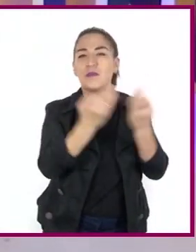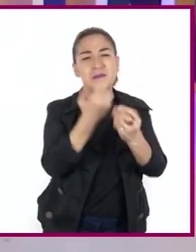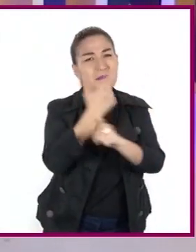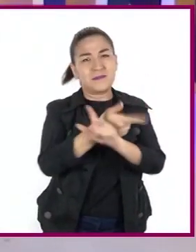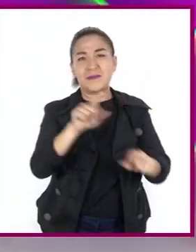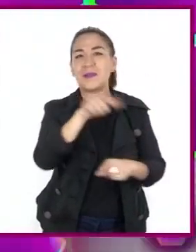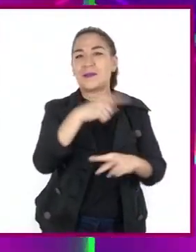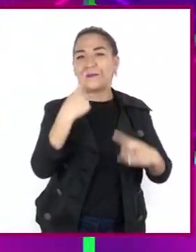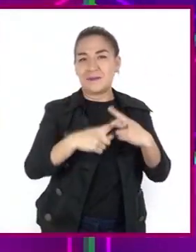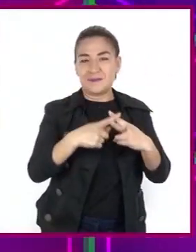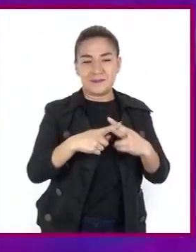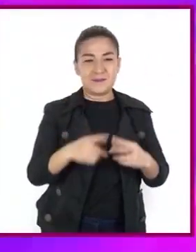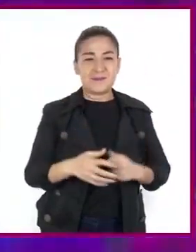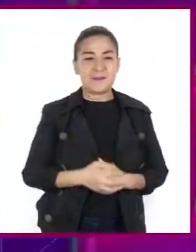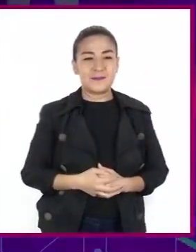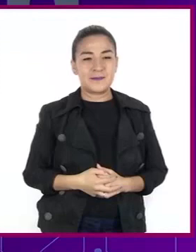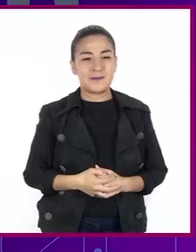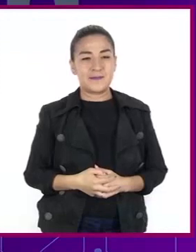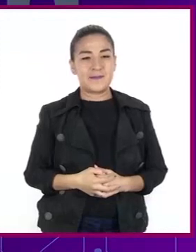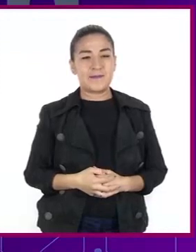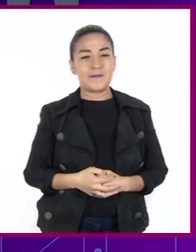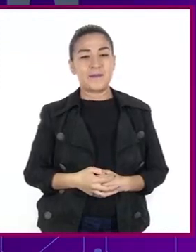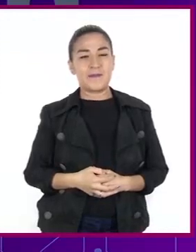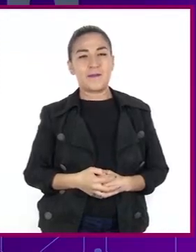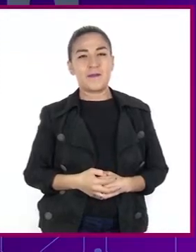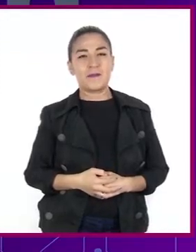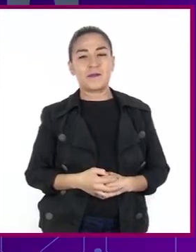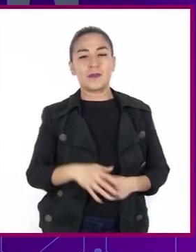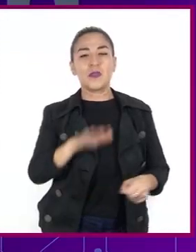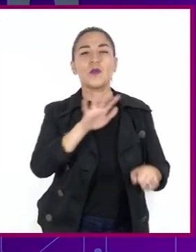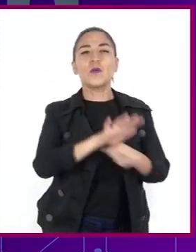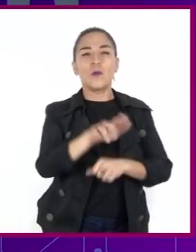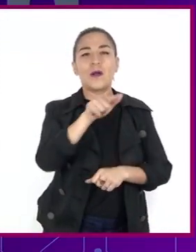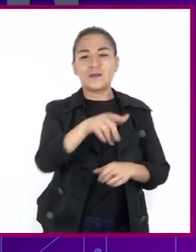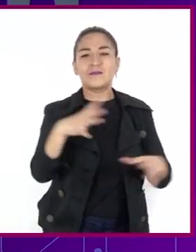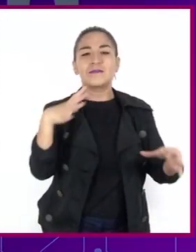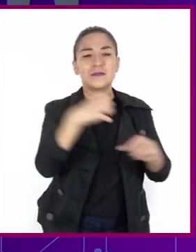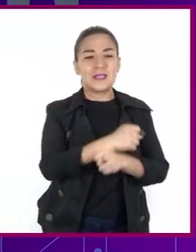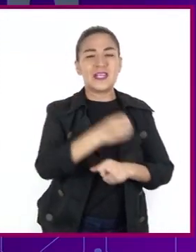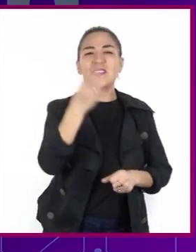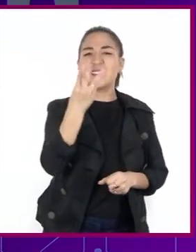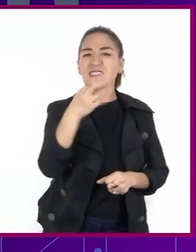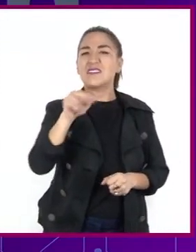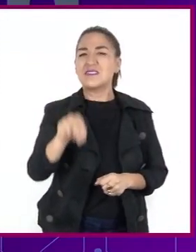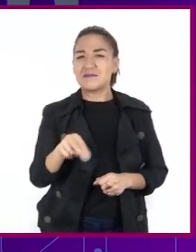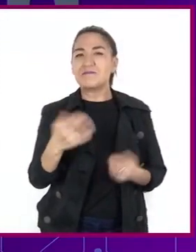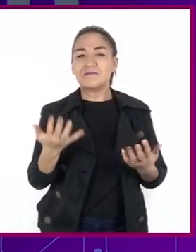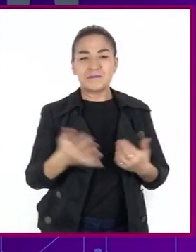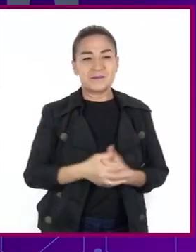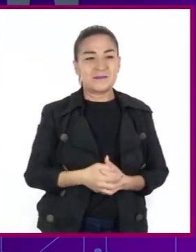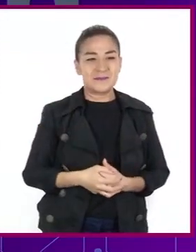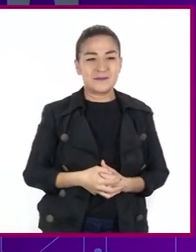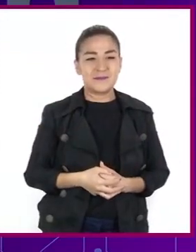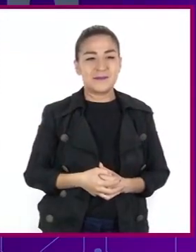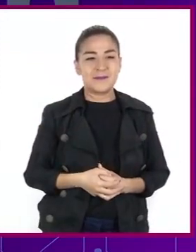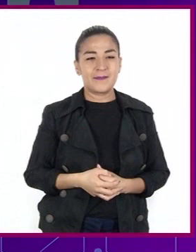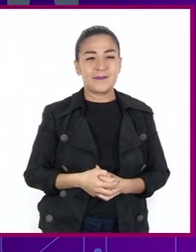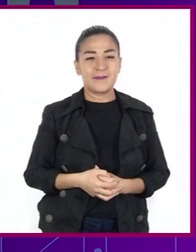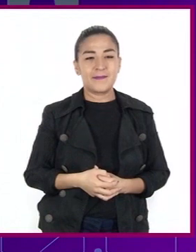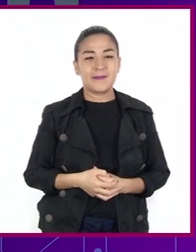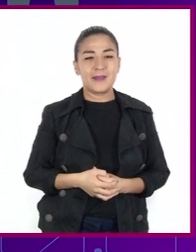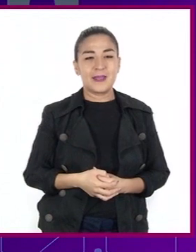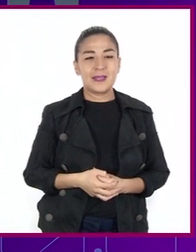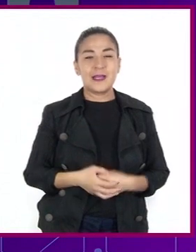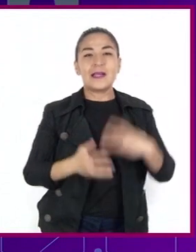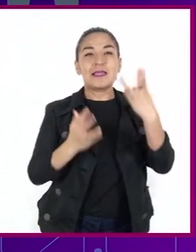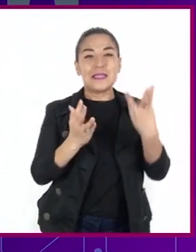expresión algebraica. ¿Cuál es el significado de 3n? Muy bien, 3n significa 3